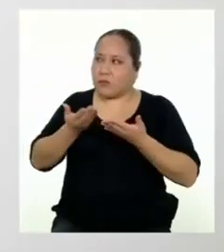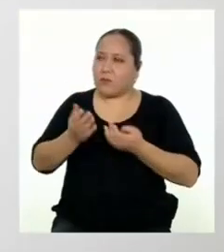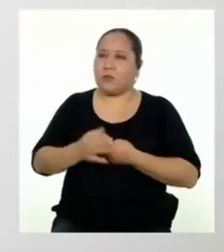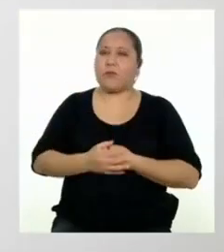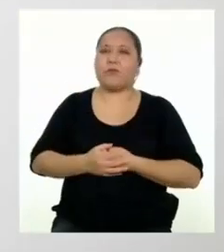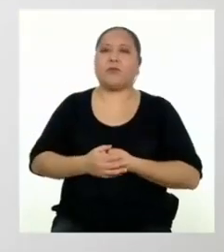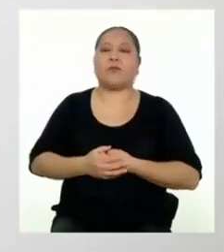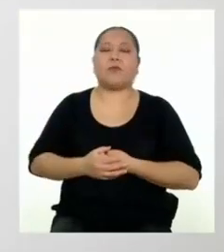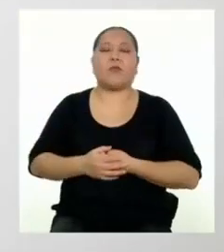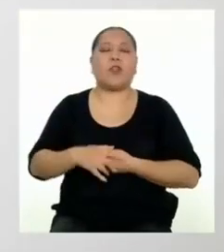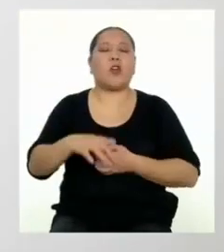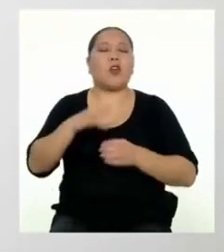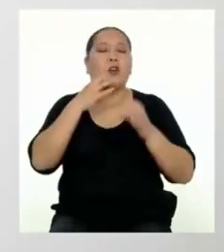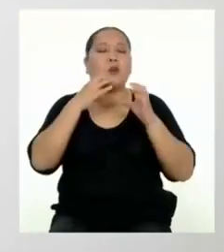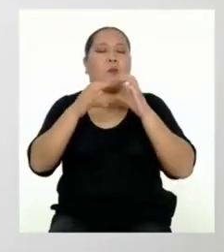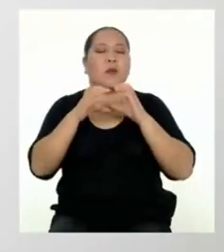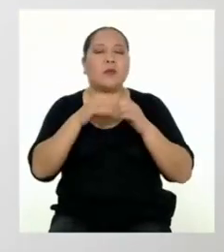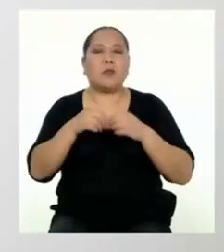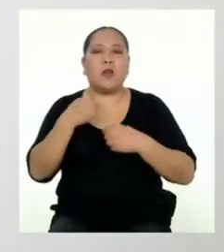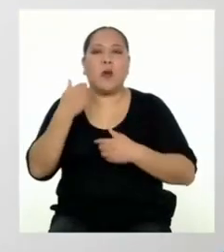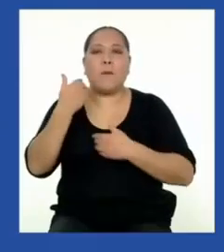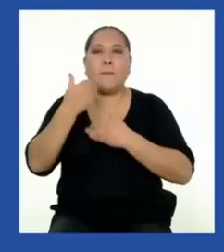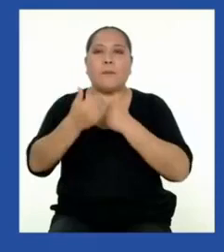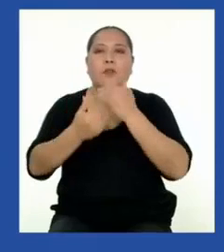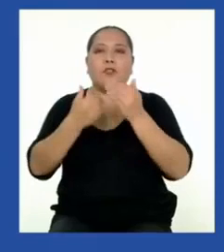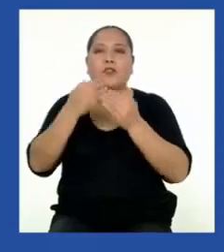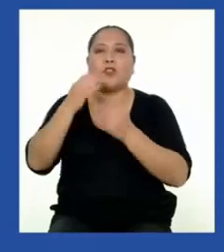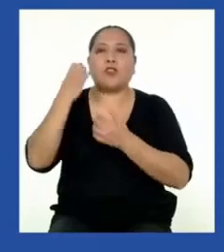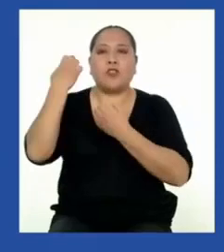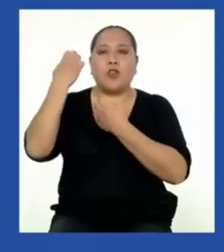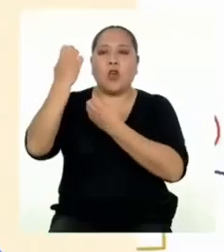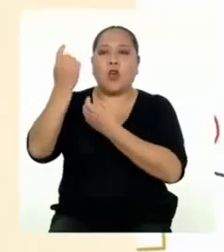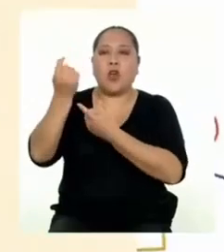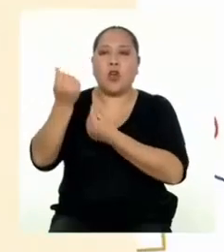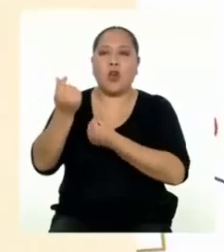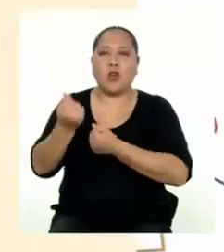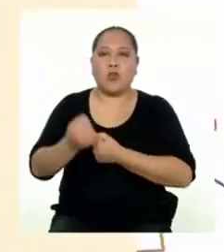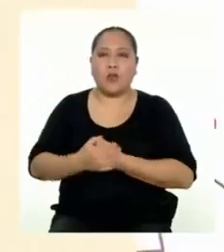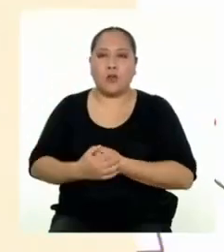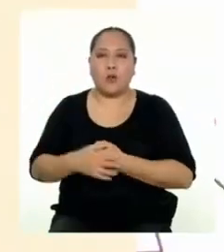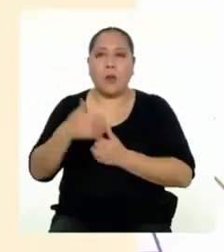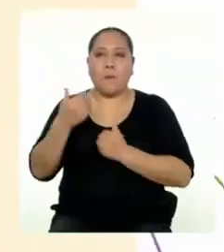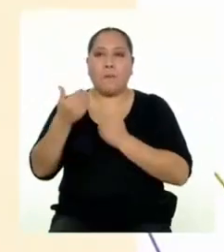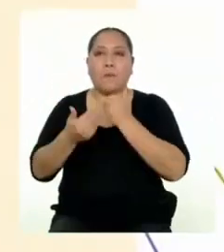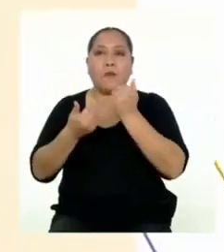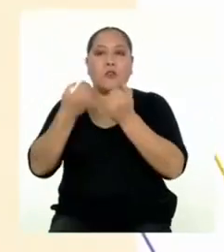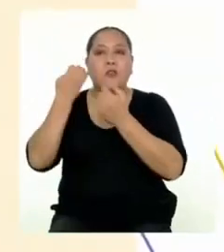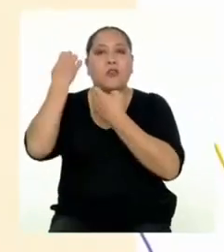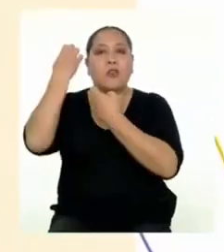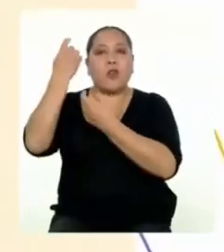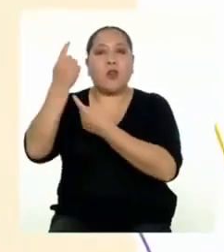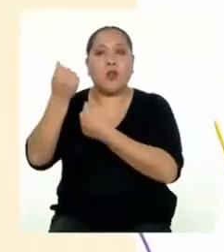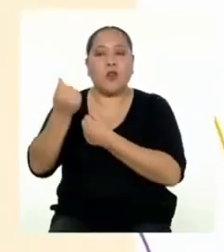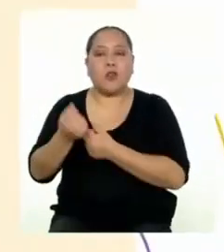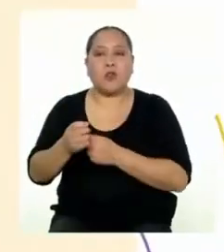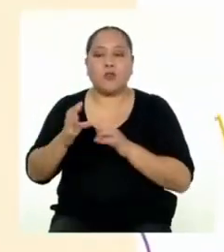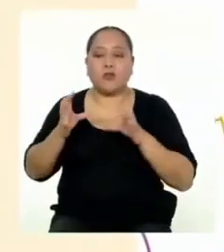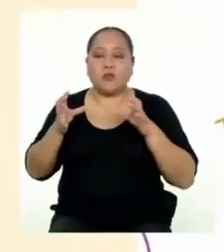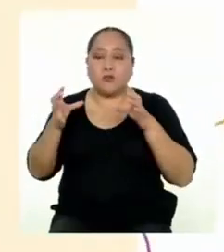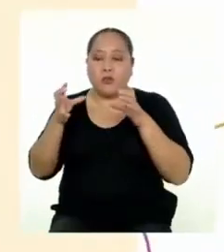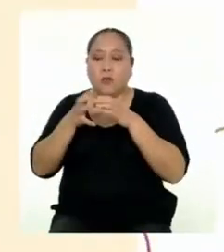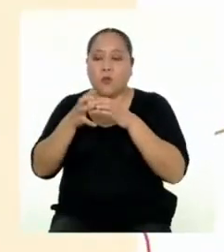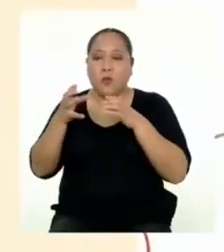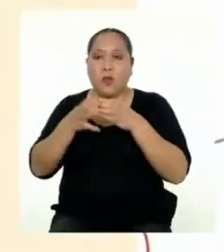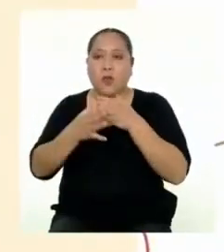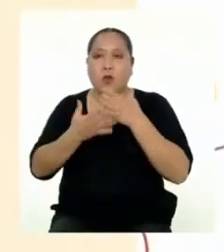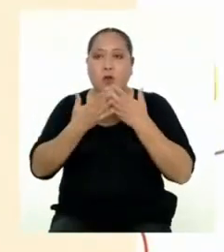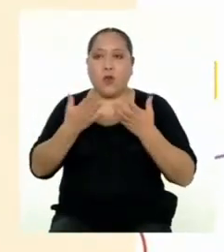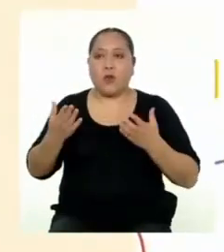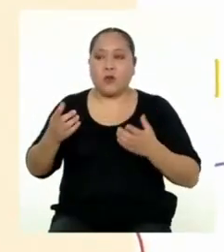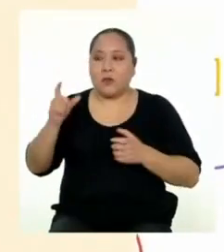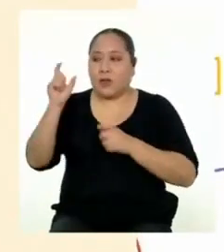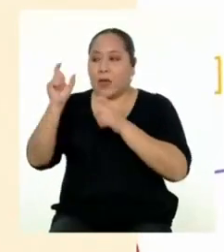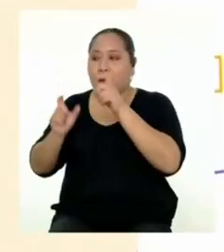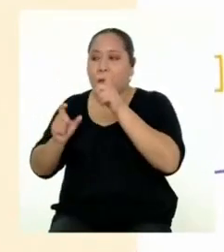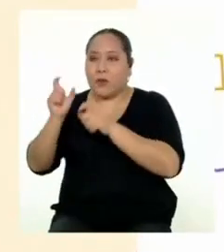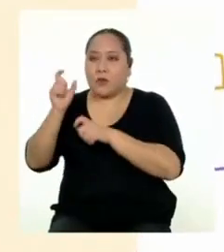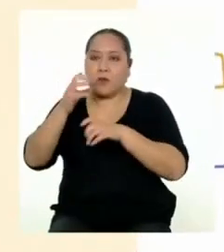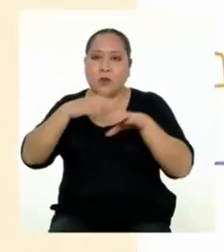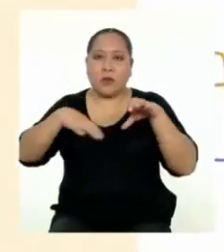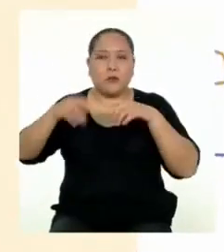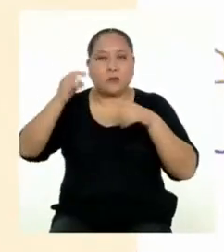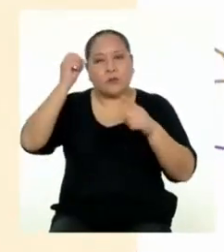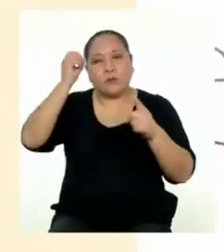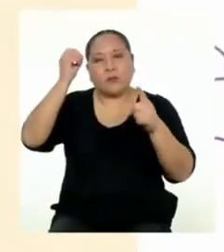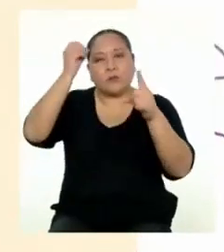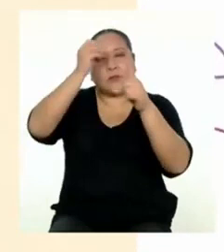Bien, Rodrigo, conversemos sobre el proceso económico. El proceso económico es el conjunto de actividades que los seres humanos realizan